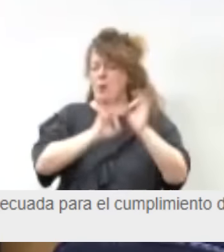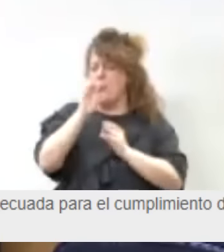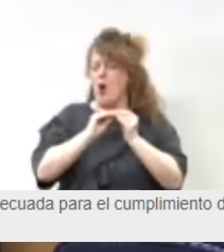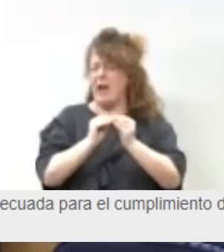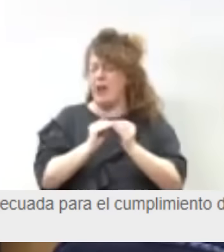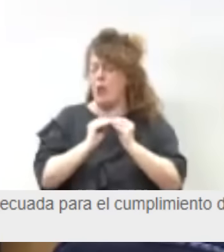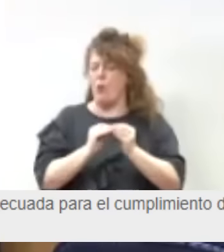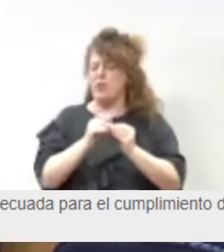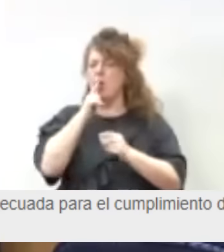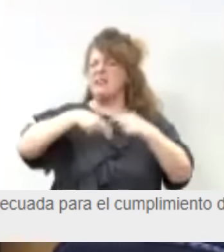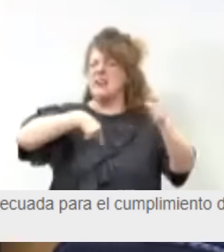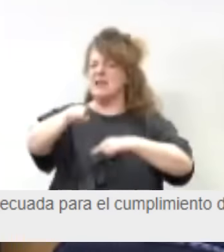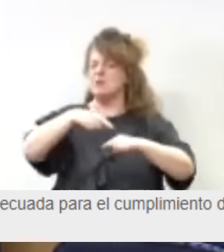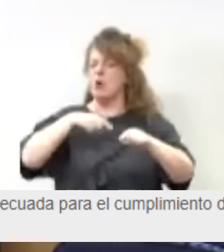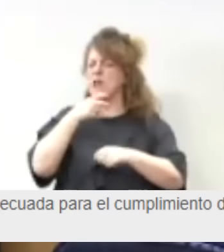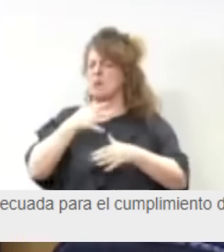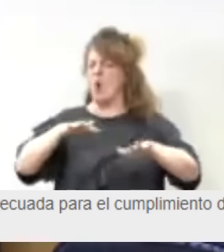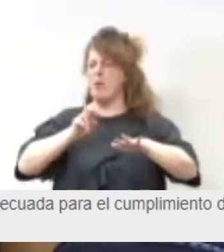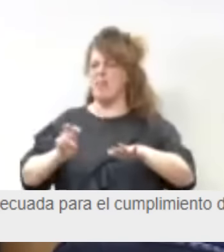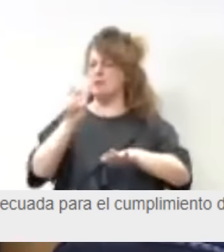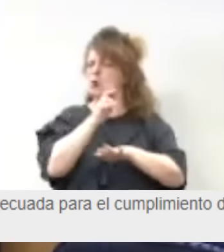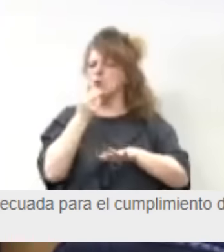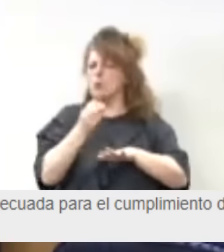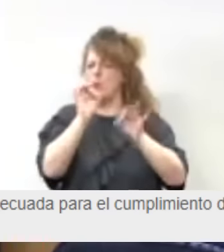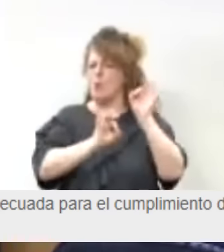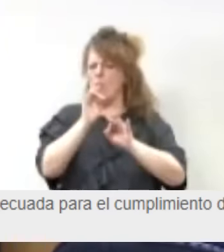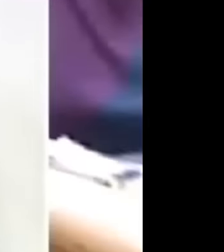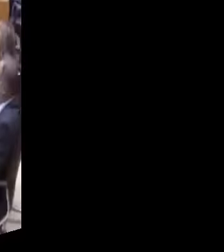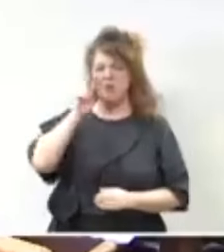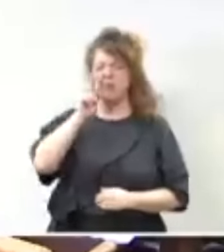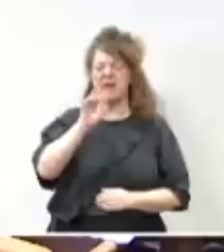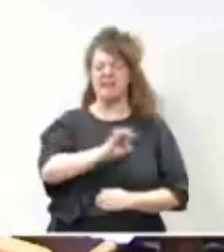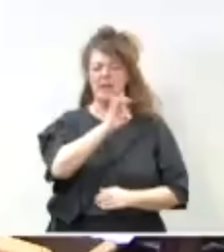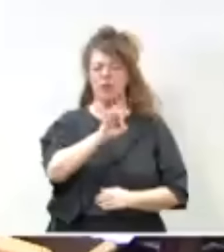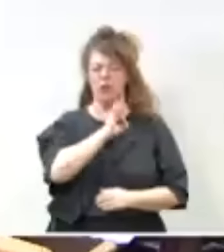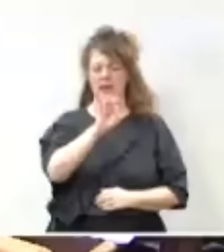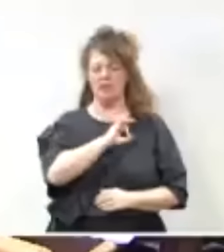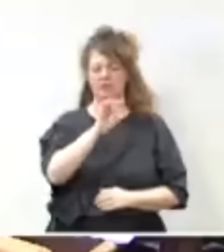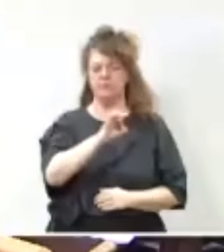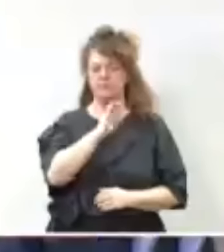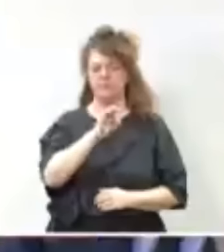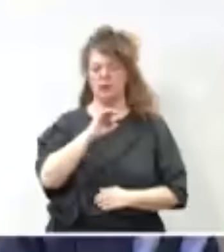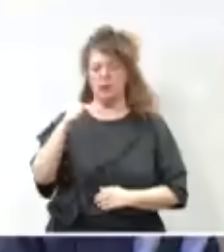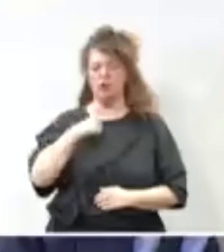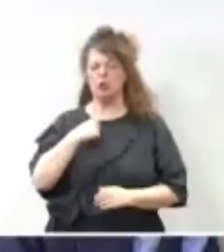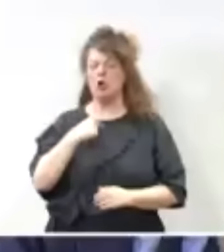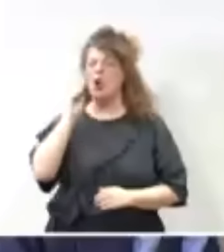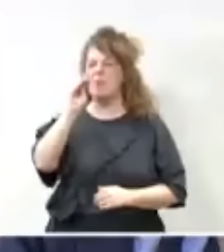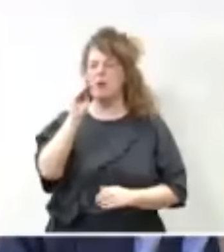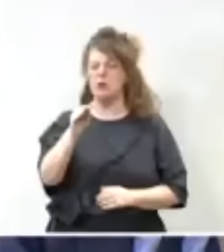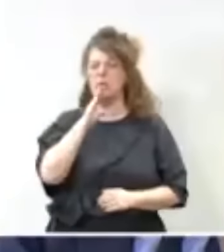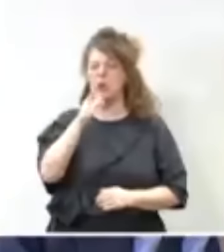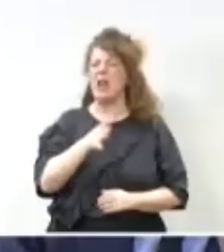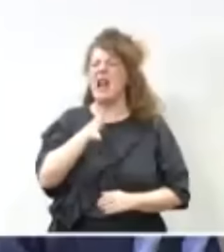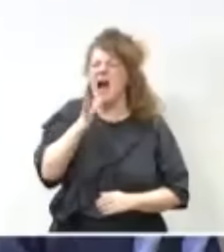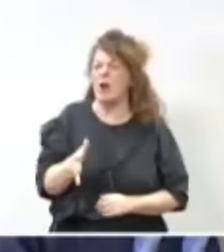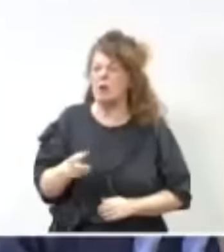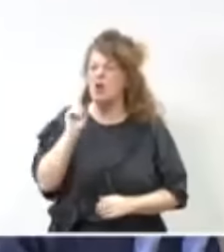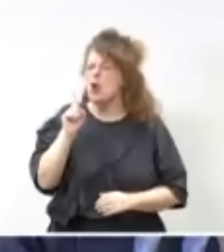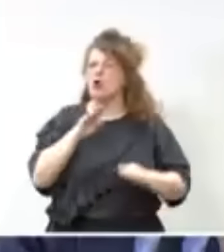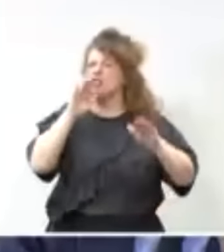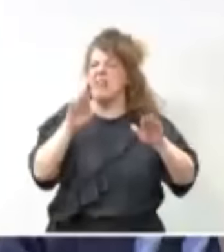de Transportes y Movilidad Sostenible son muy buenos y son altísimos. Yo se lo preguntaba porque a lo mejor la causa es porque no